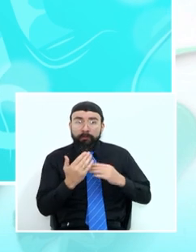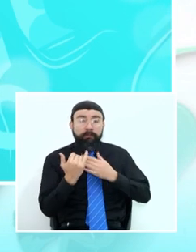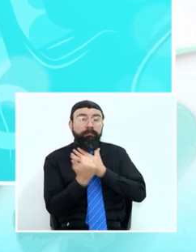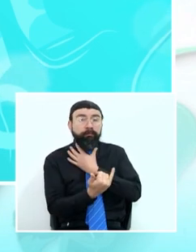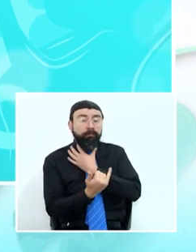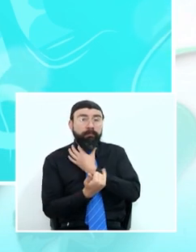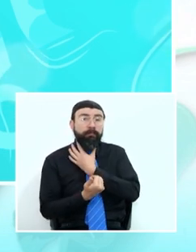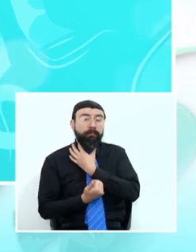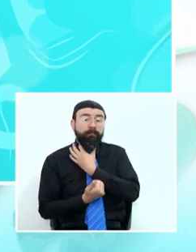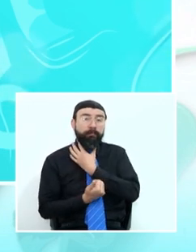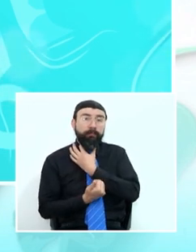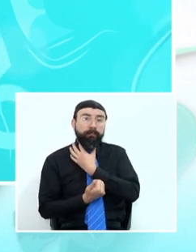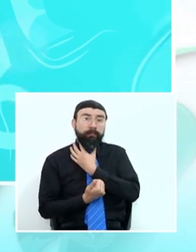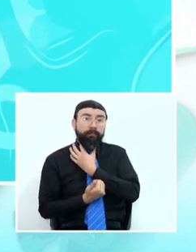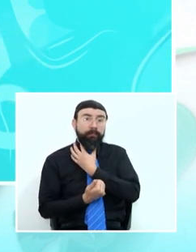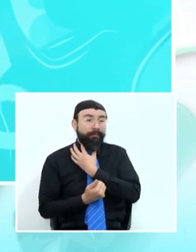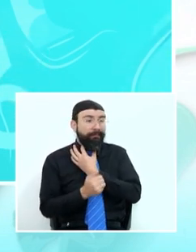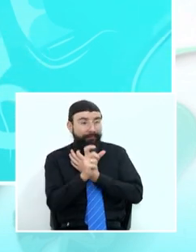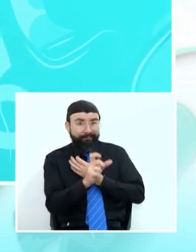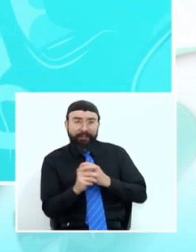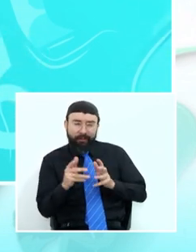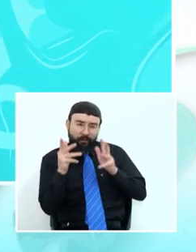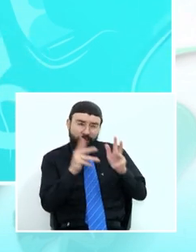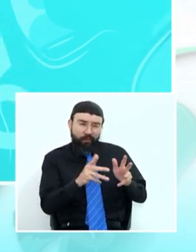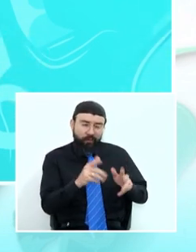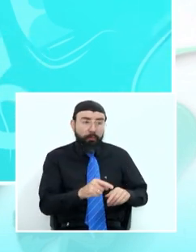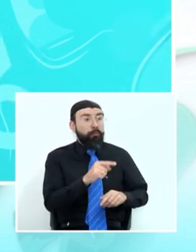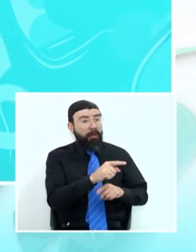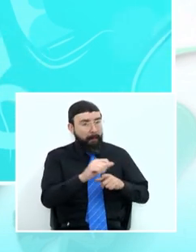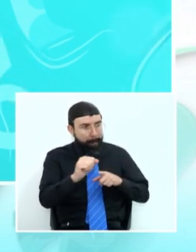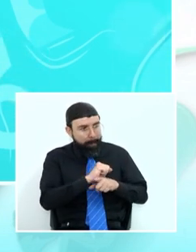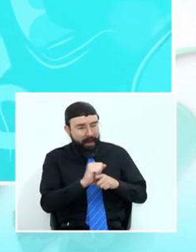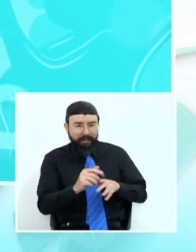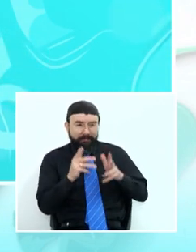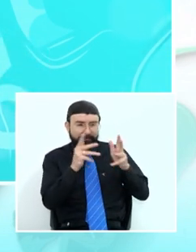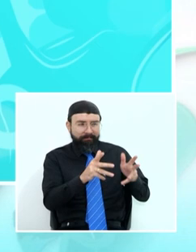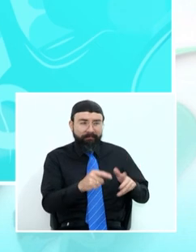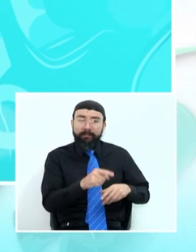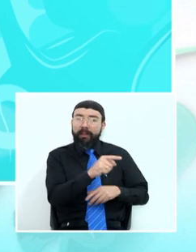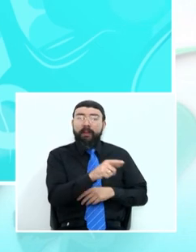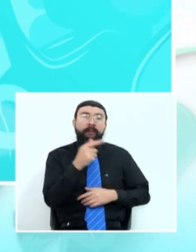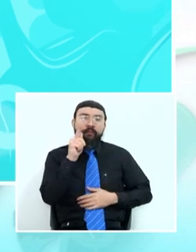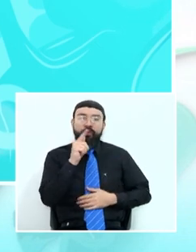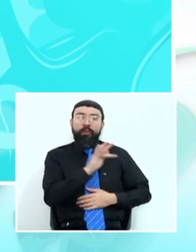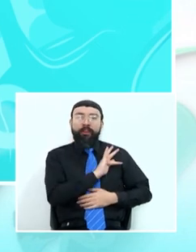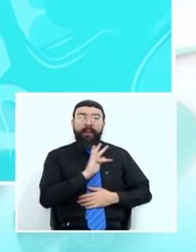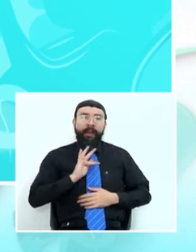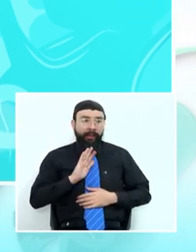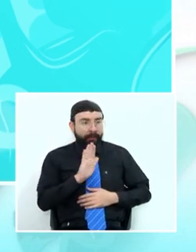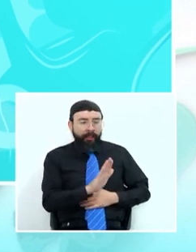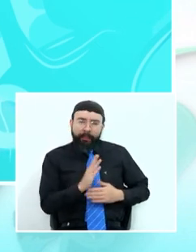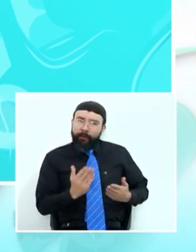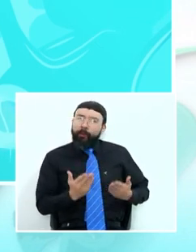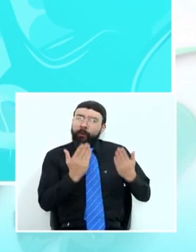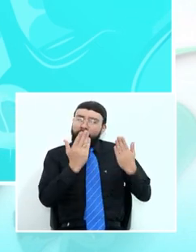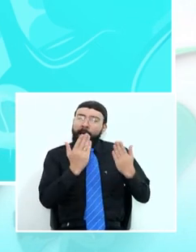nuestros alumnos que ha puesto en práctica la frutoterapia y la verdad que